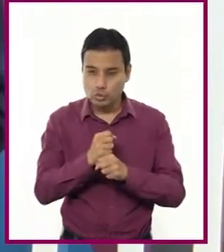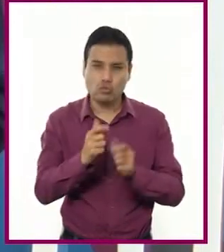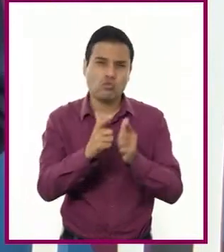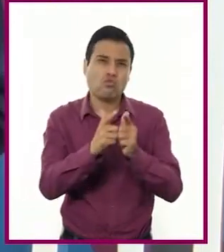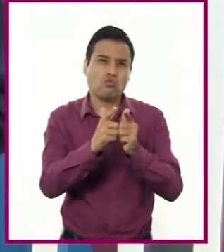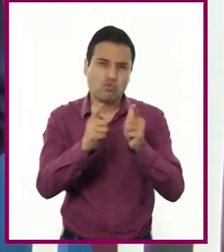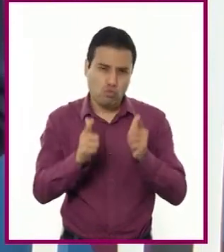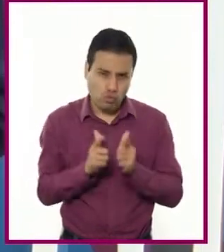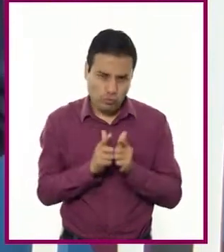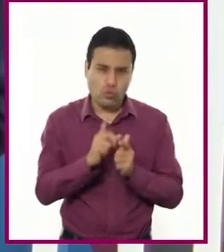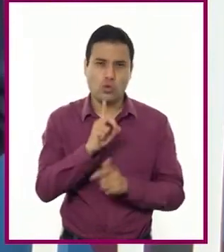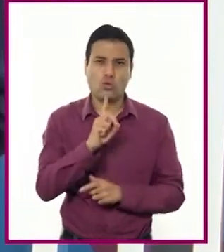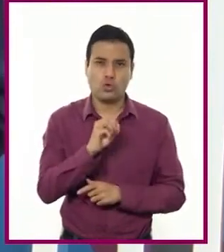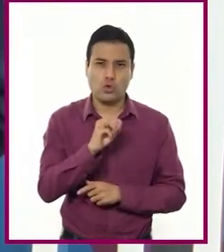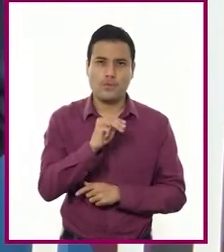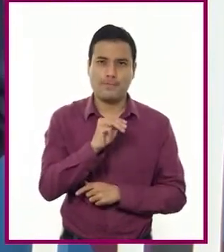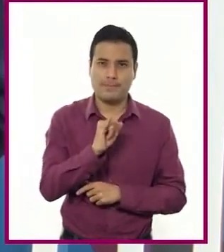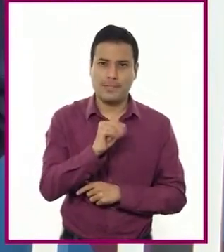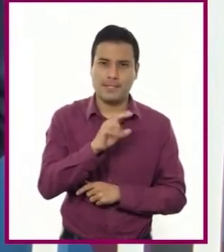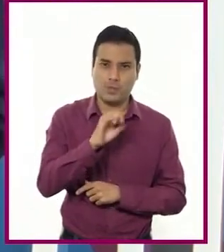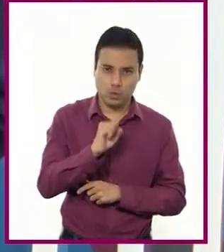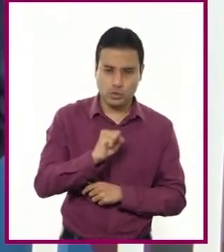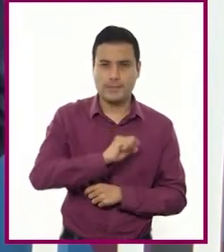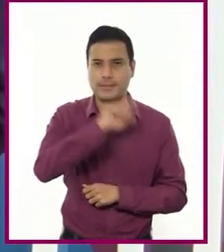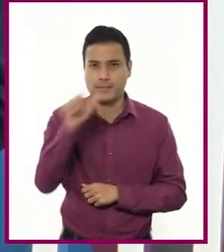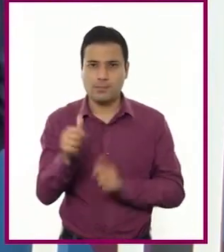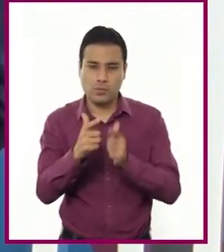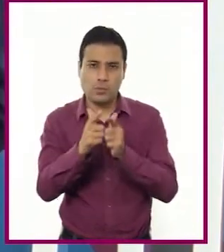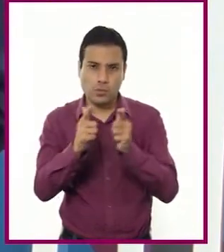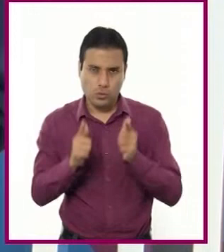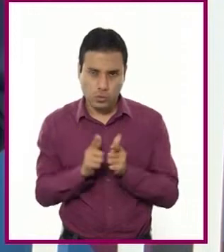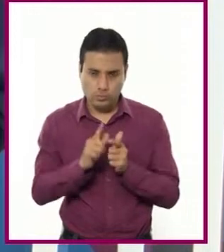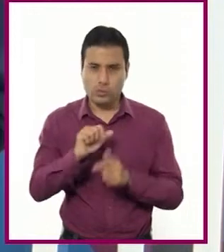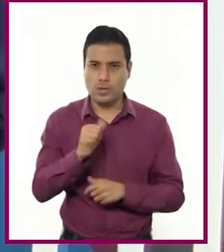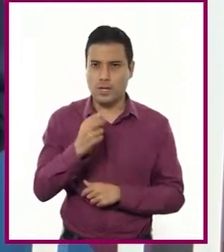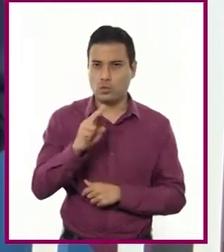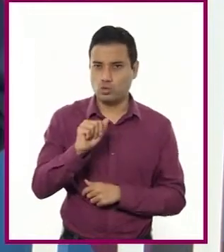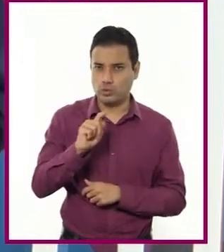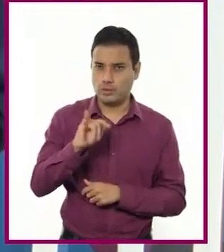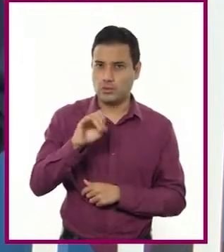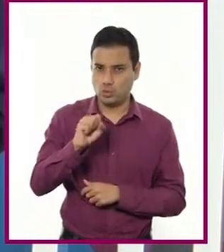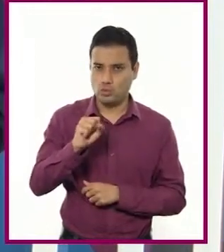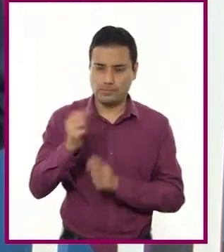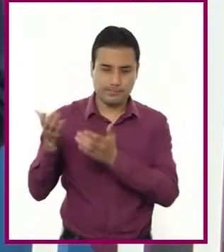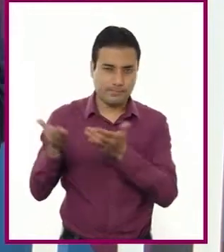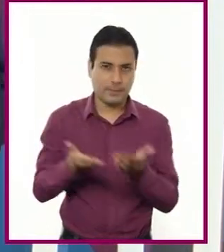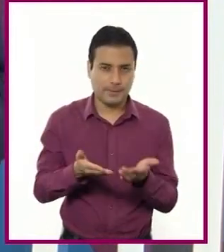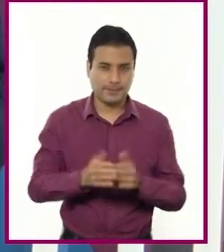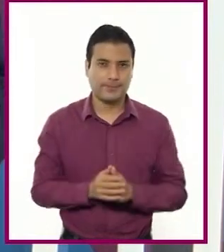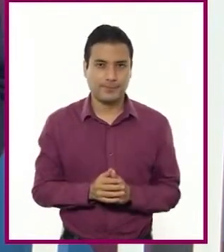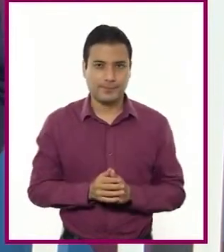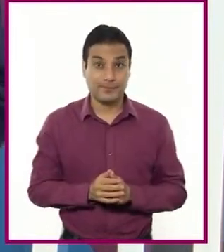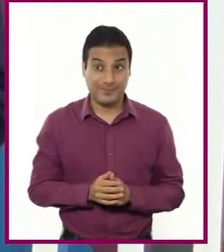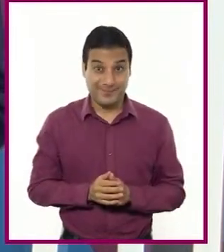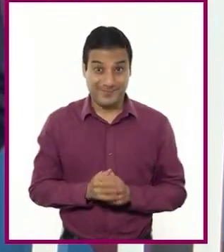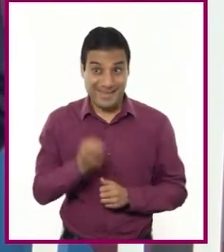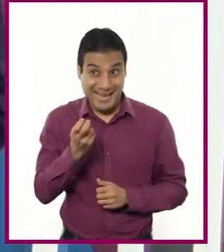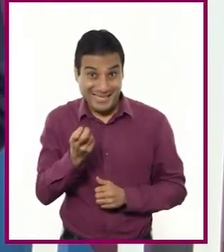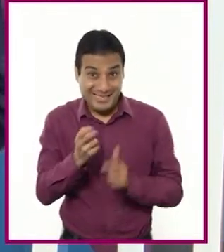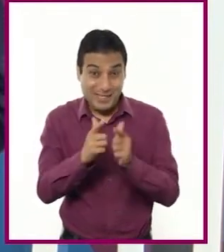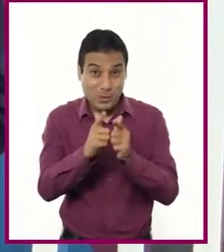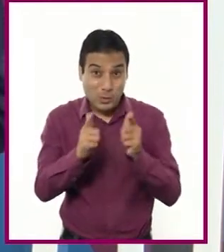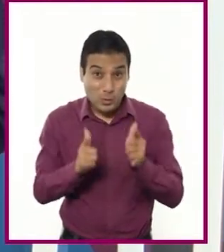en 1533 arribaron los agustinos. Estas órdenes religiosas construyeron grandes conventos